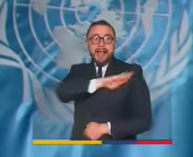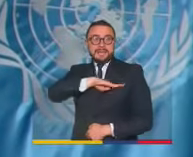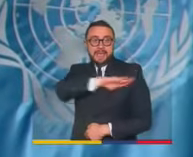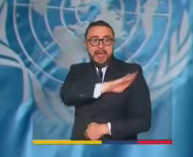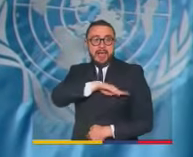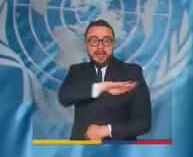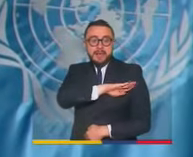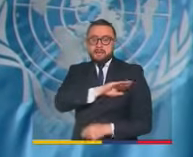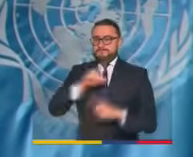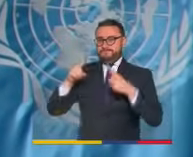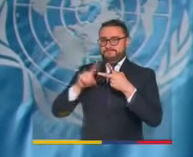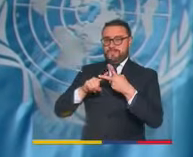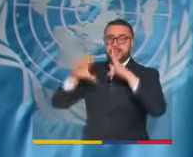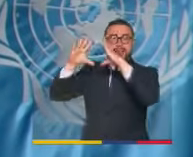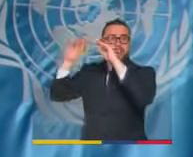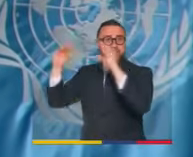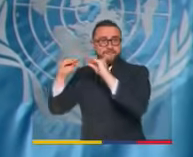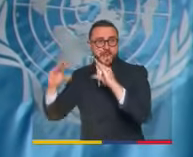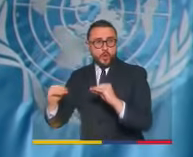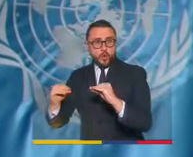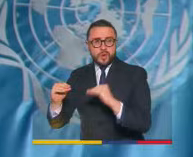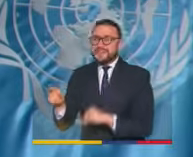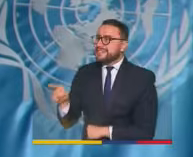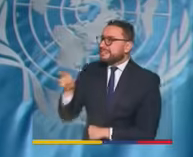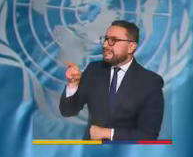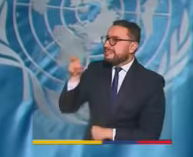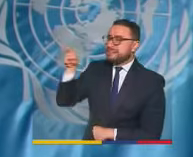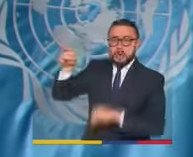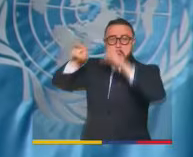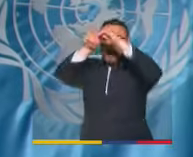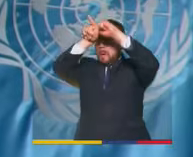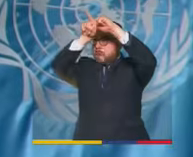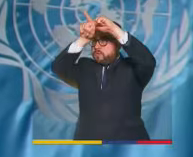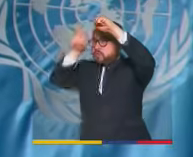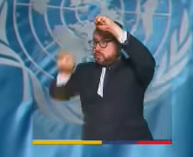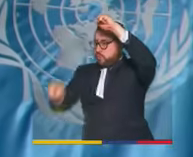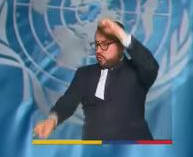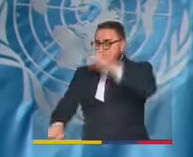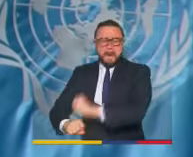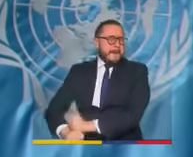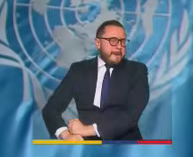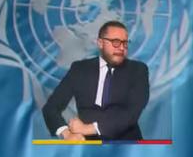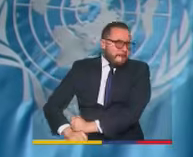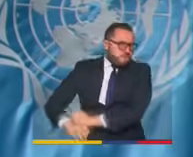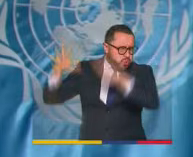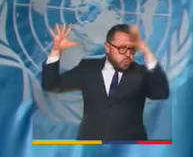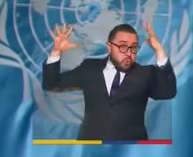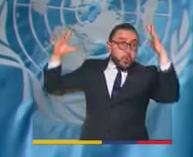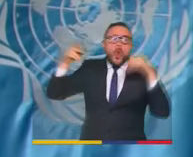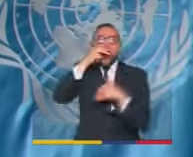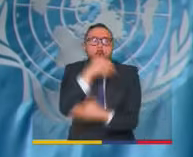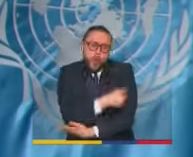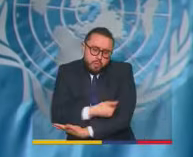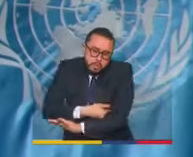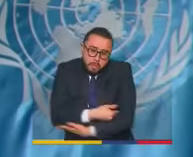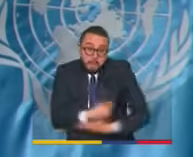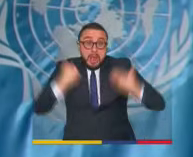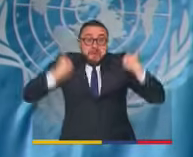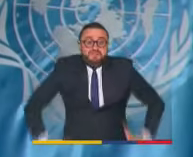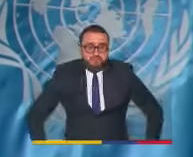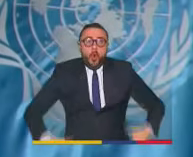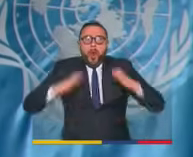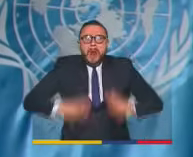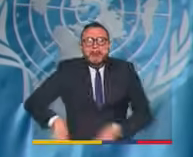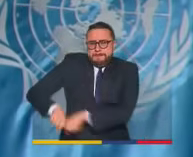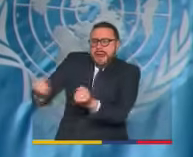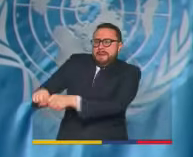Líbano, en las decenas de miles de jóvenes que mueren en la guerra fratricida entre las juventudes